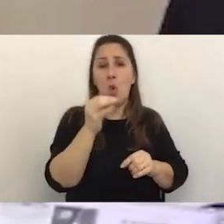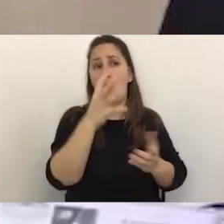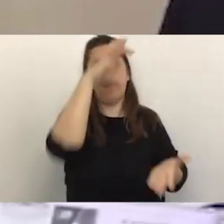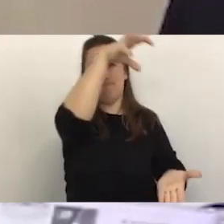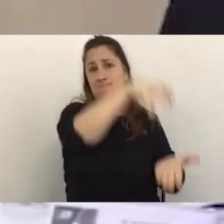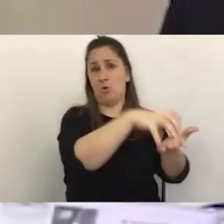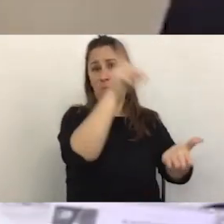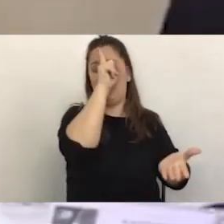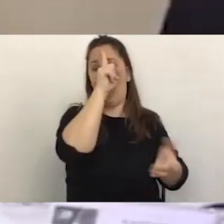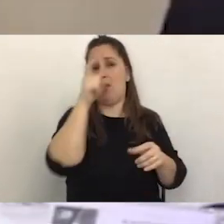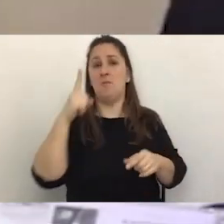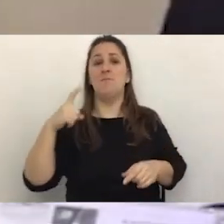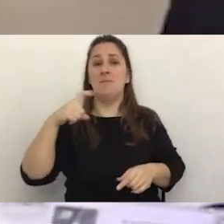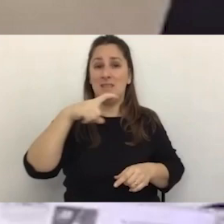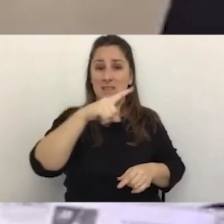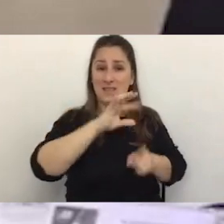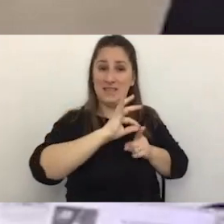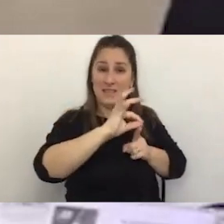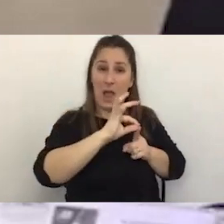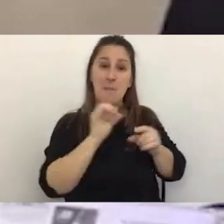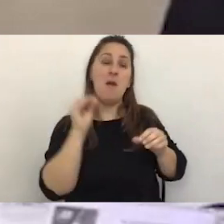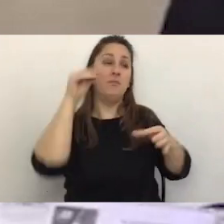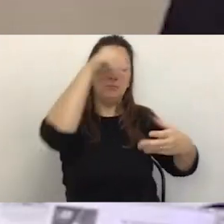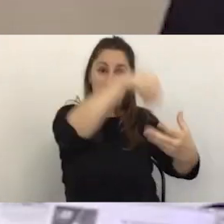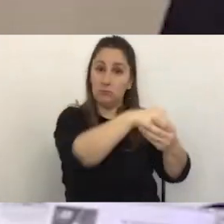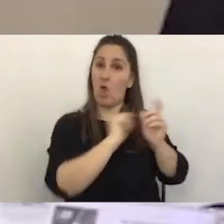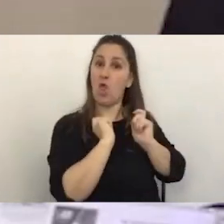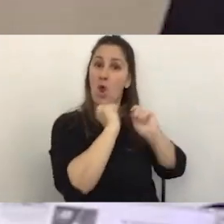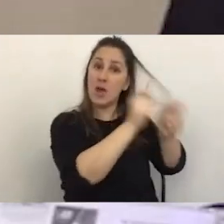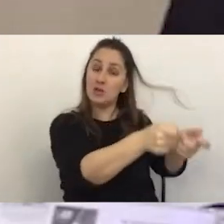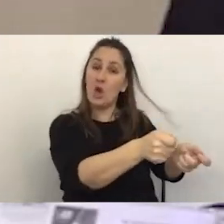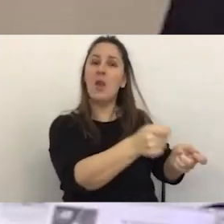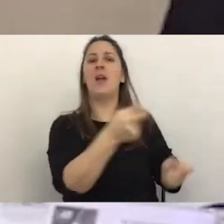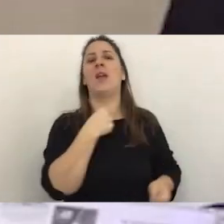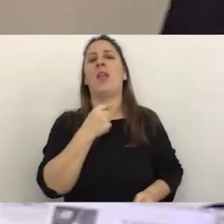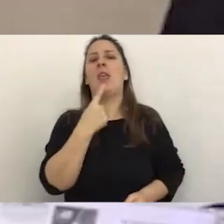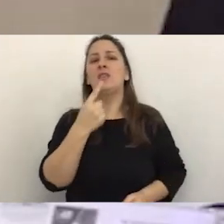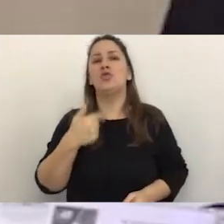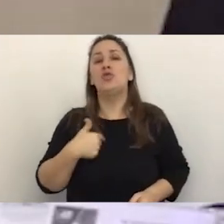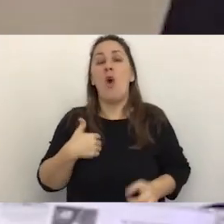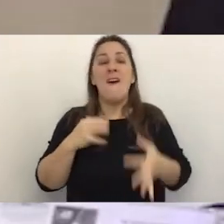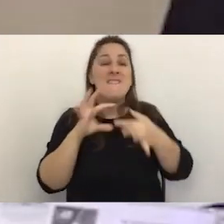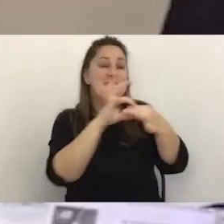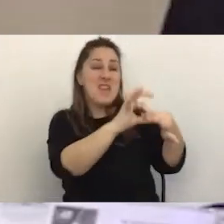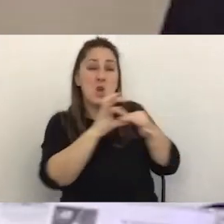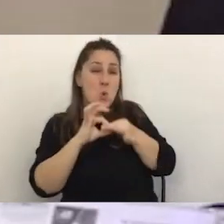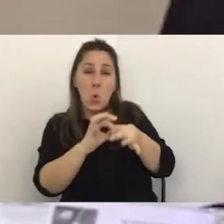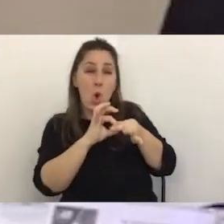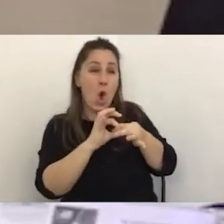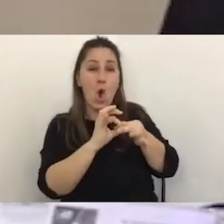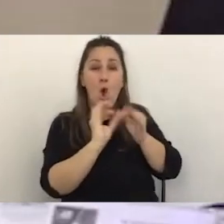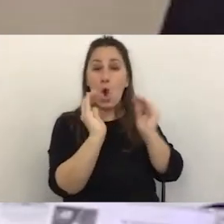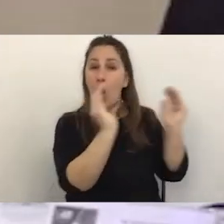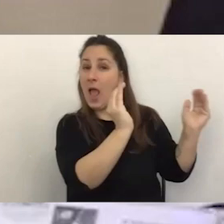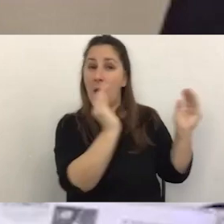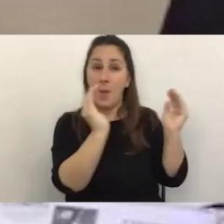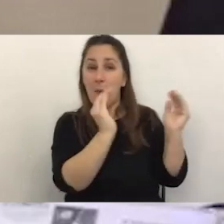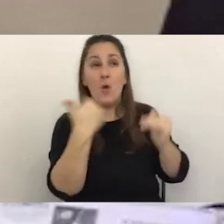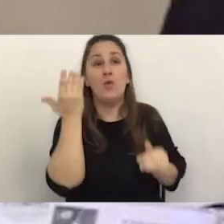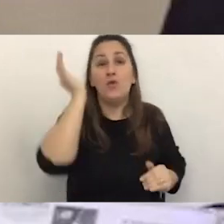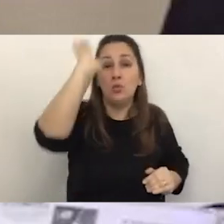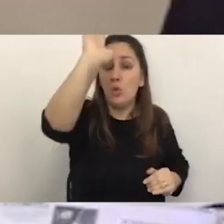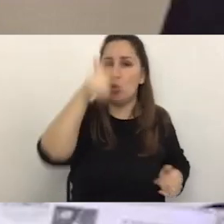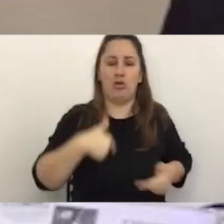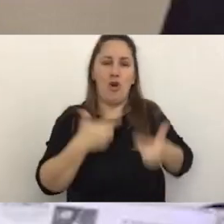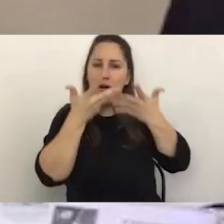semen, estoy renunciando a los vínculos genéticos que eventualmente puedan generarse